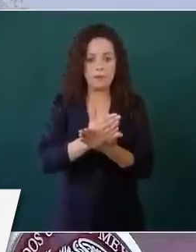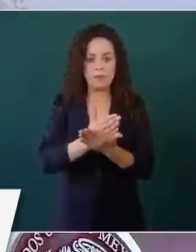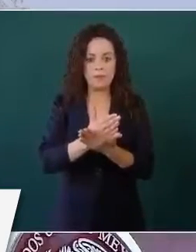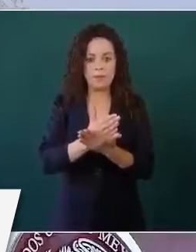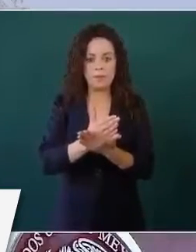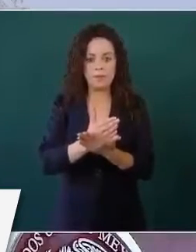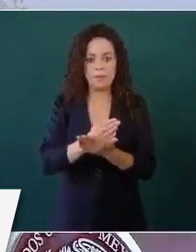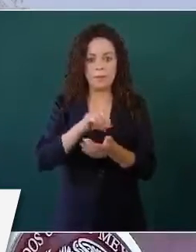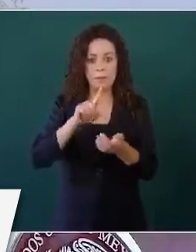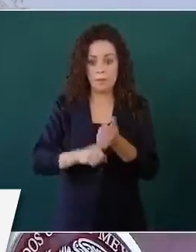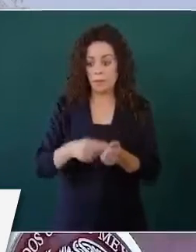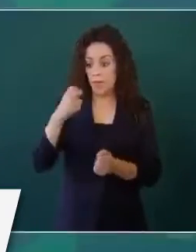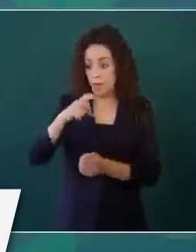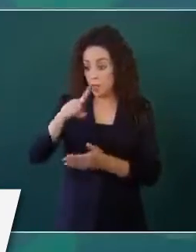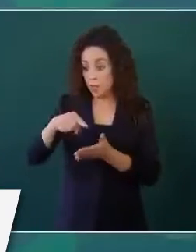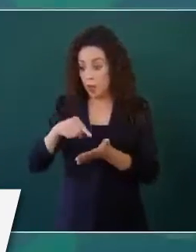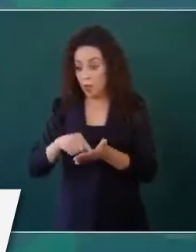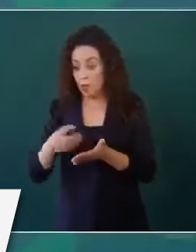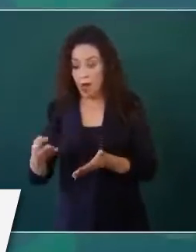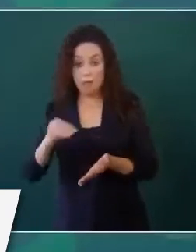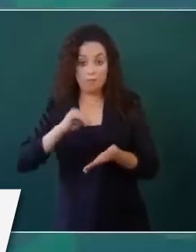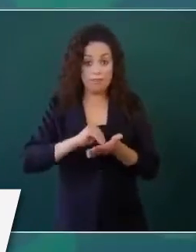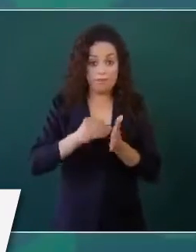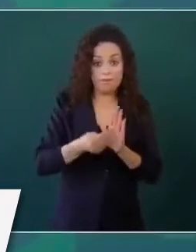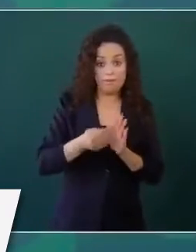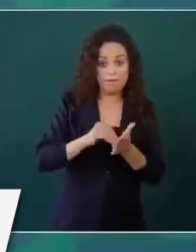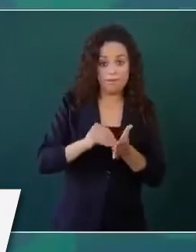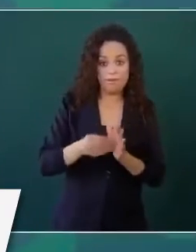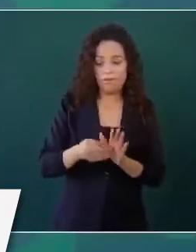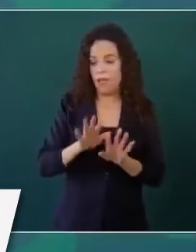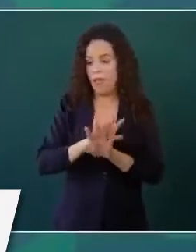estratégica, zona franca.